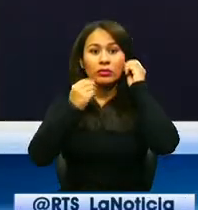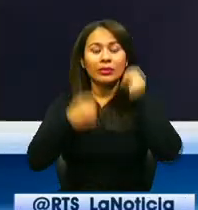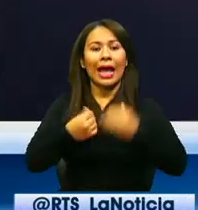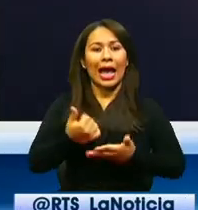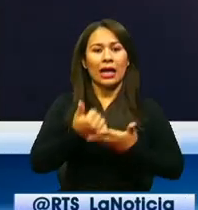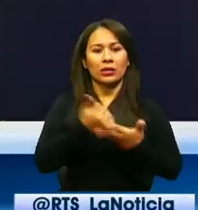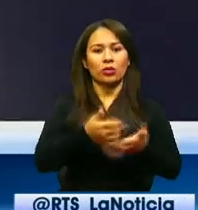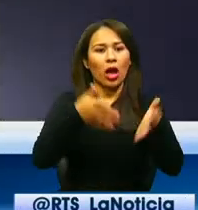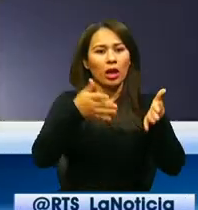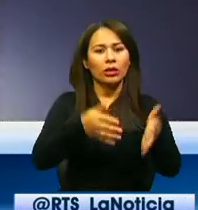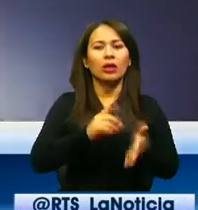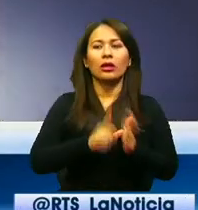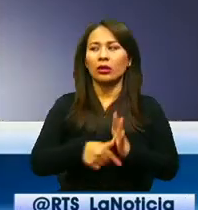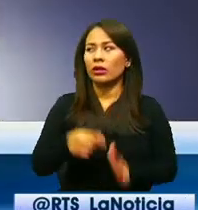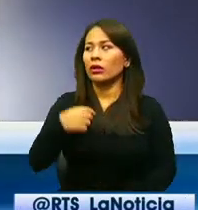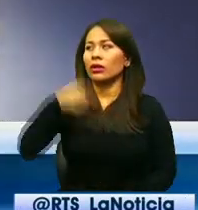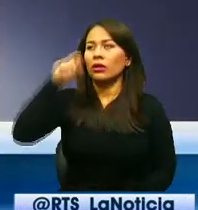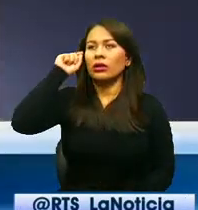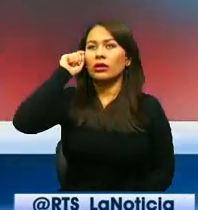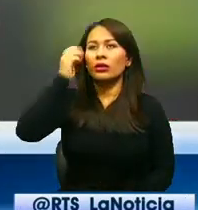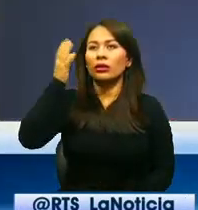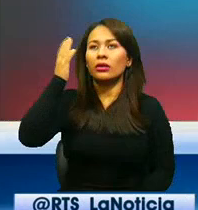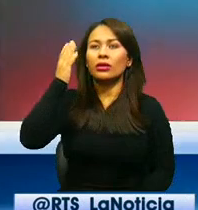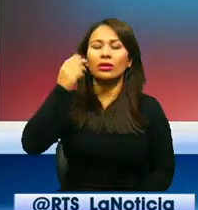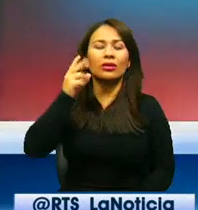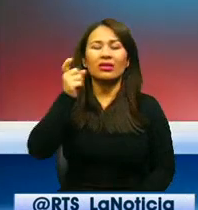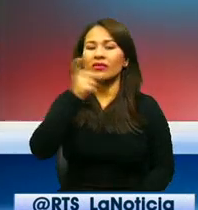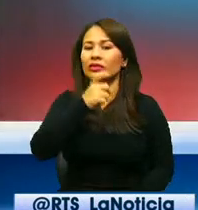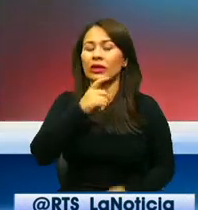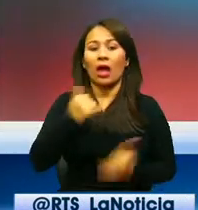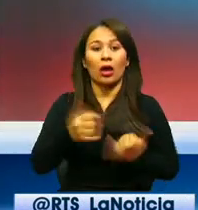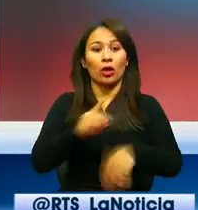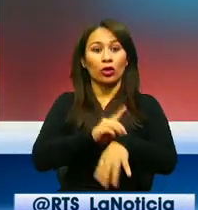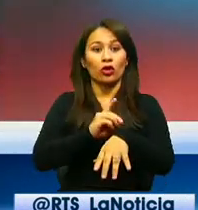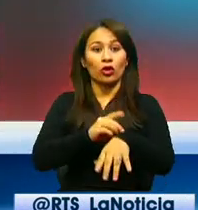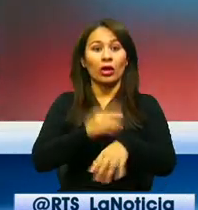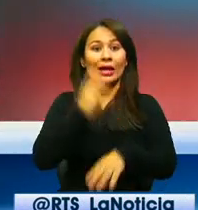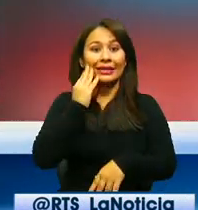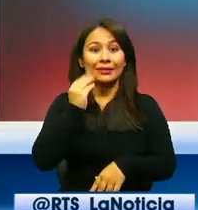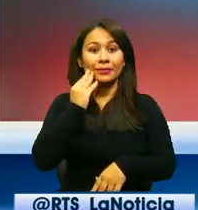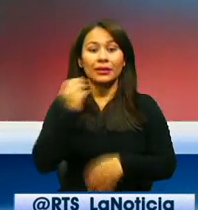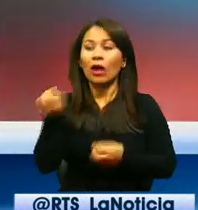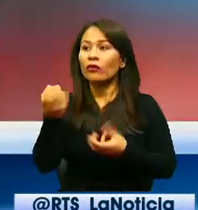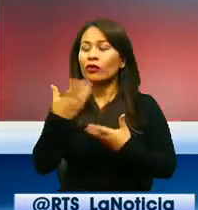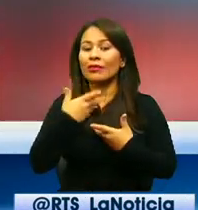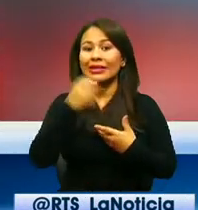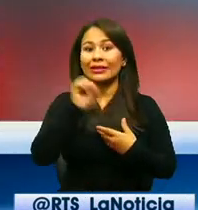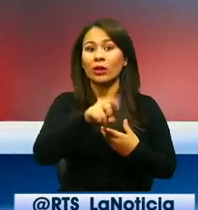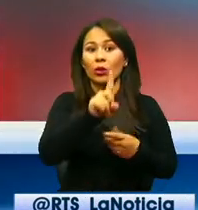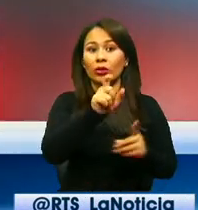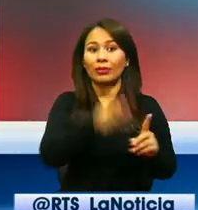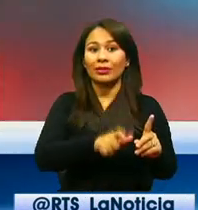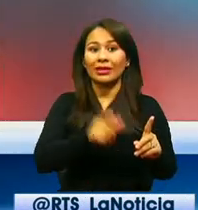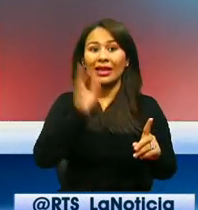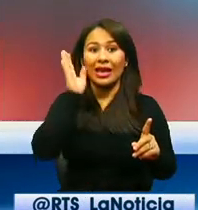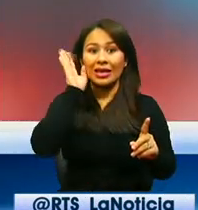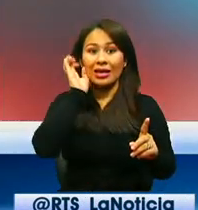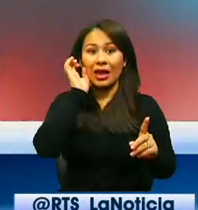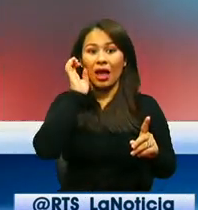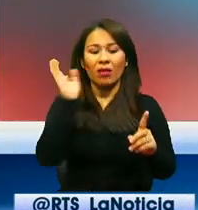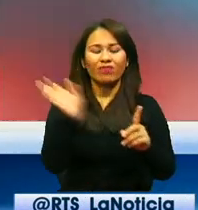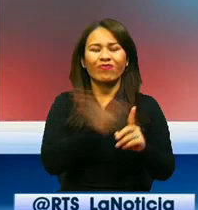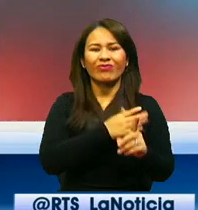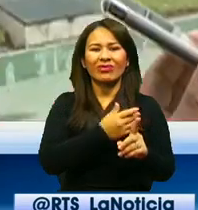más conscientes e intentaban recordar lo que vivieron. Los exámenes médicos permitirán confirmar si una de ellas, como rumoraban, presuntamente fue